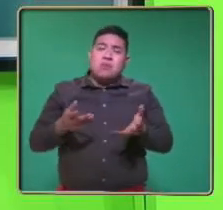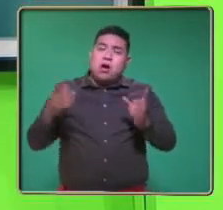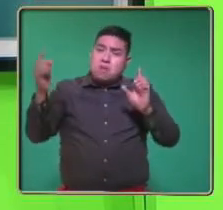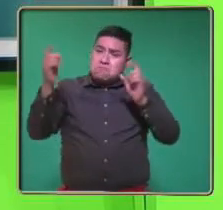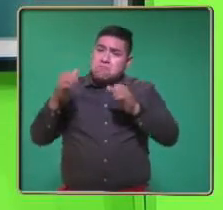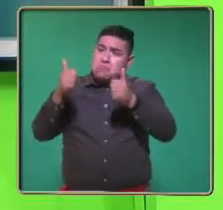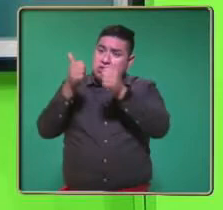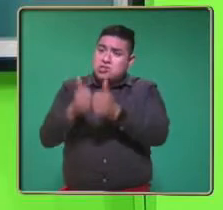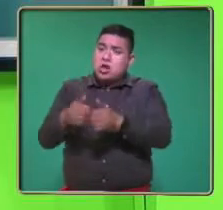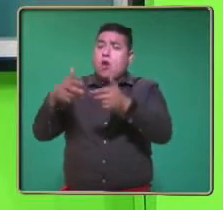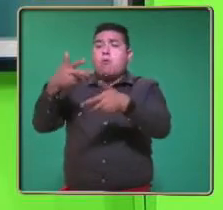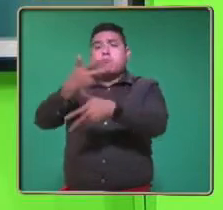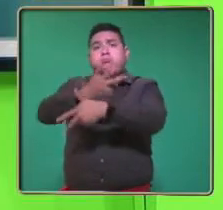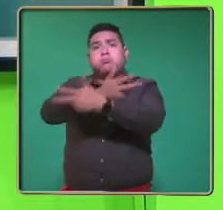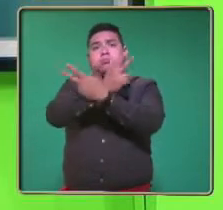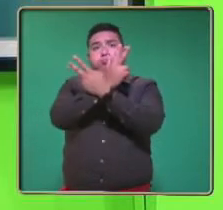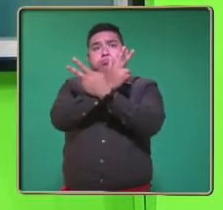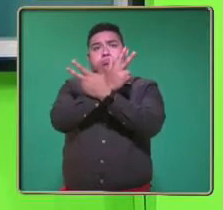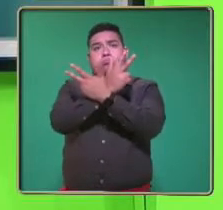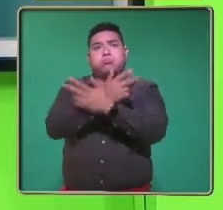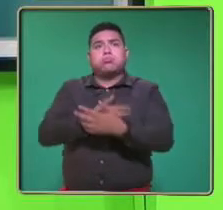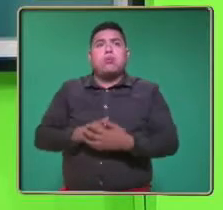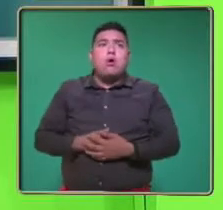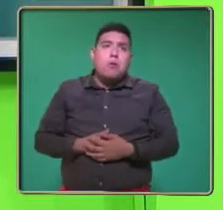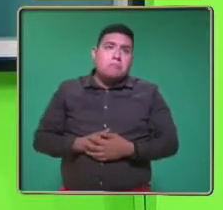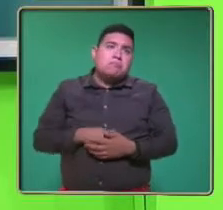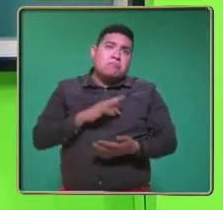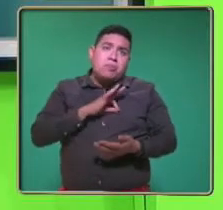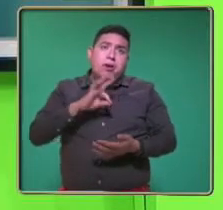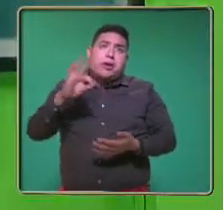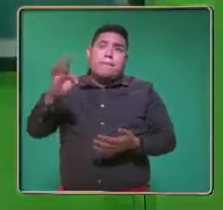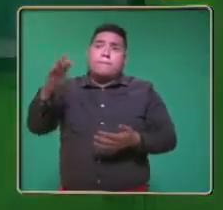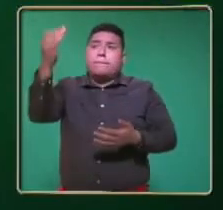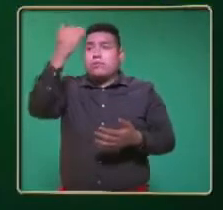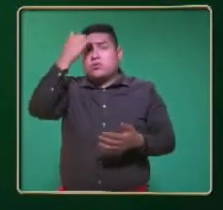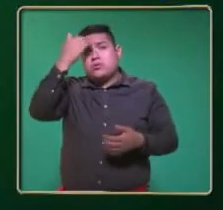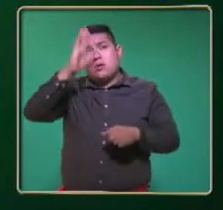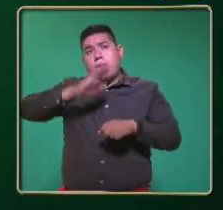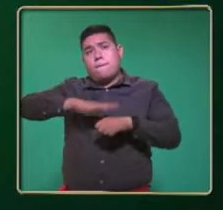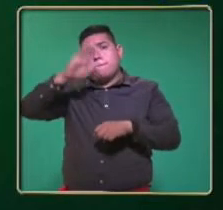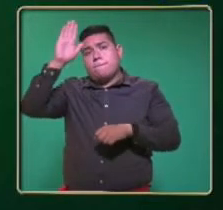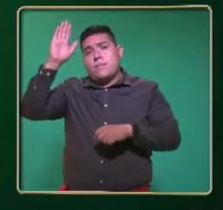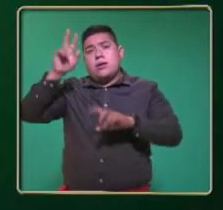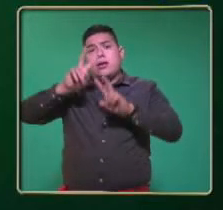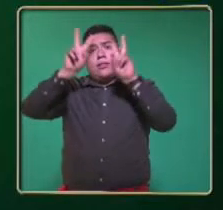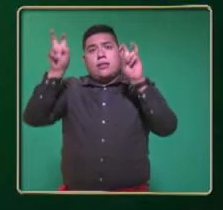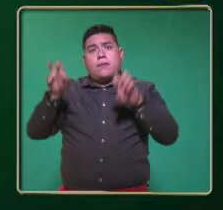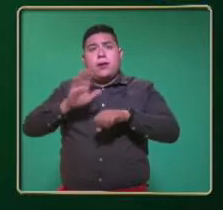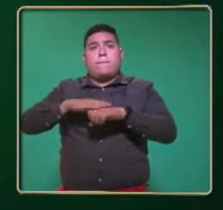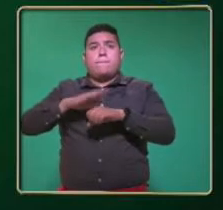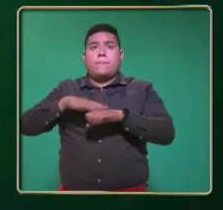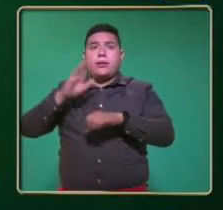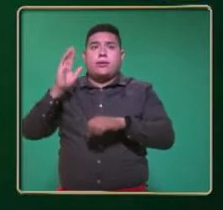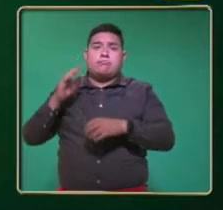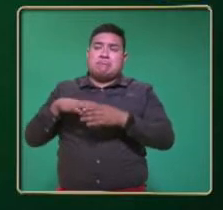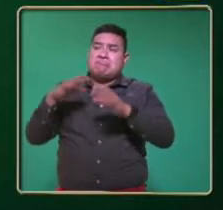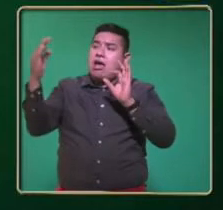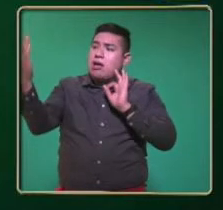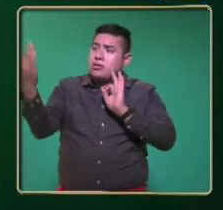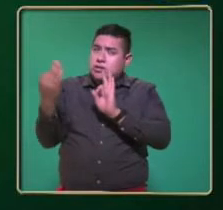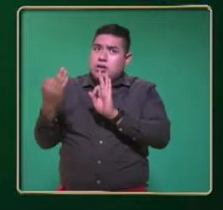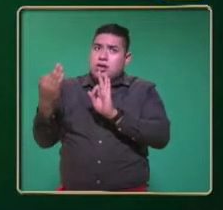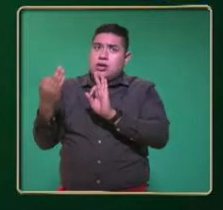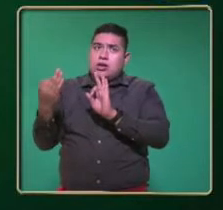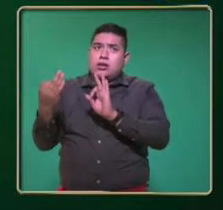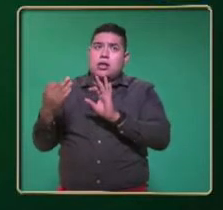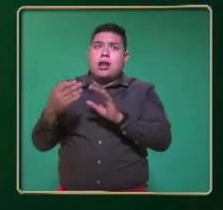de manera virtual por la situación. Entonces, para conocer un poquito más el tema, pudieras acercarte, ya sabes, a